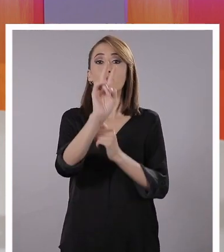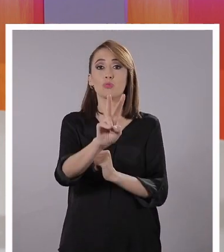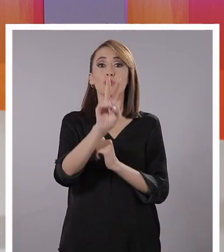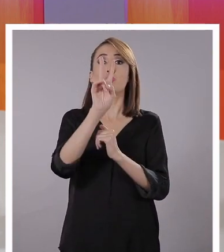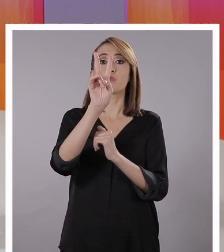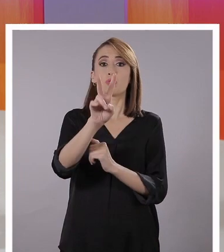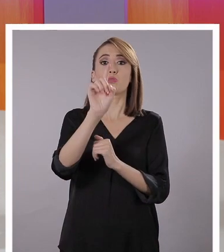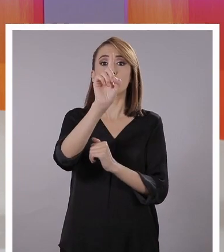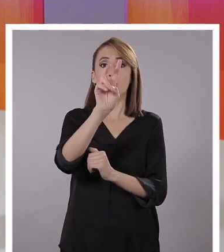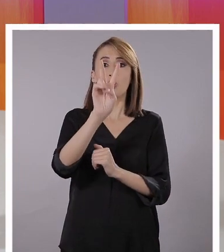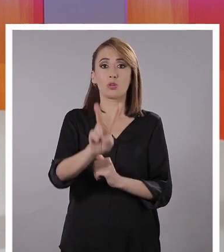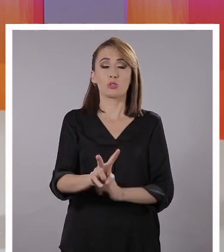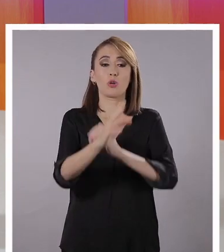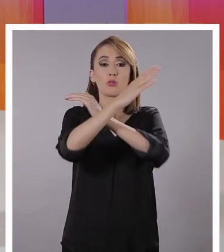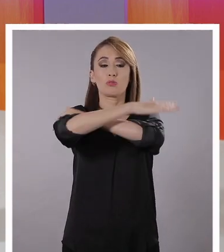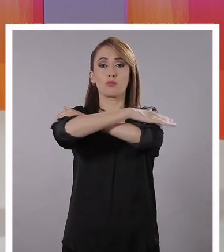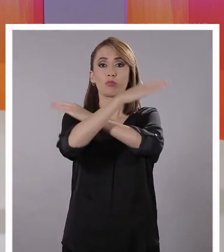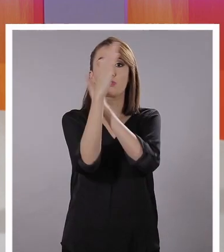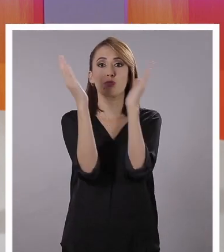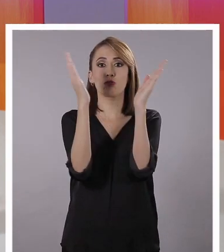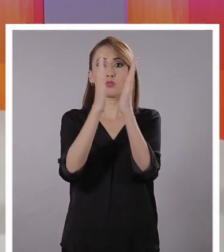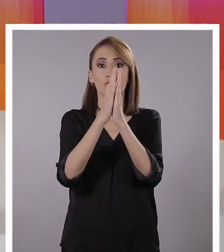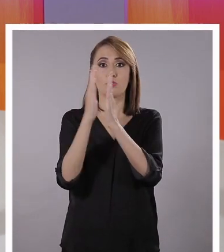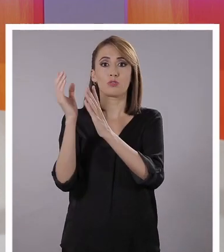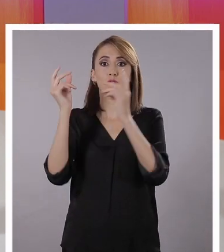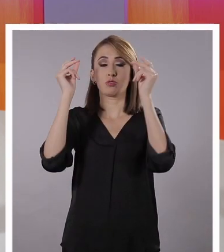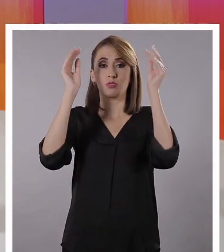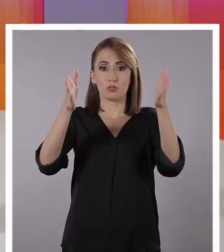Un, dos, tres. Y al frente.